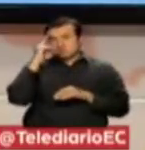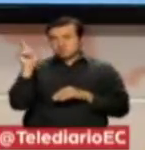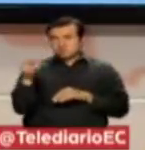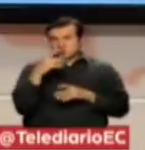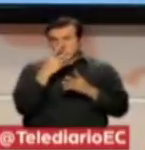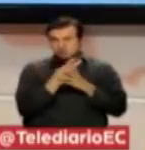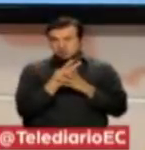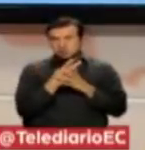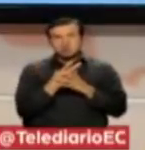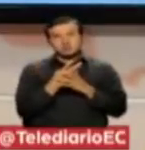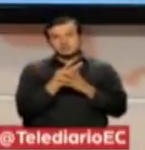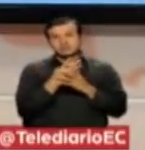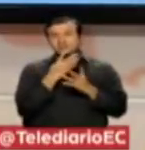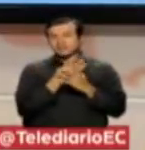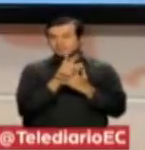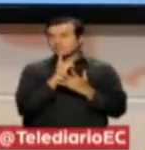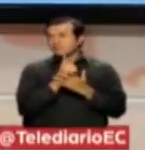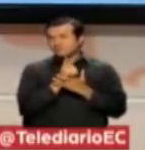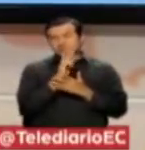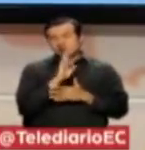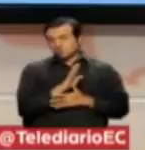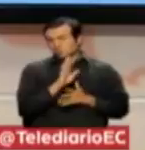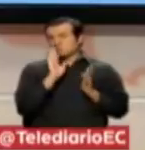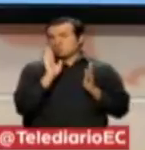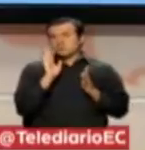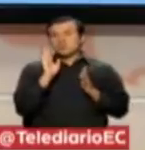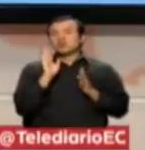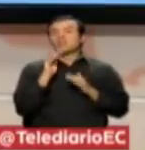cárcel, Eduardo. Es una consecuencia. Lo fundamental es que los